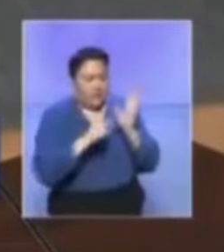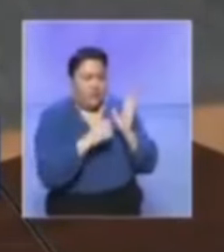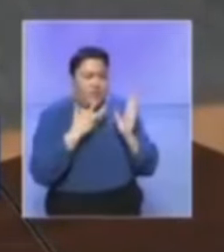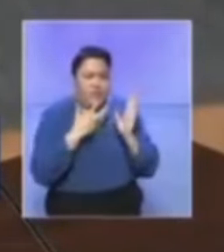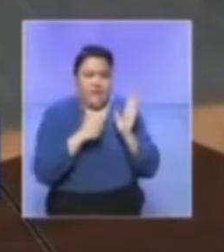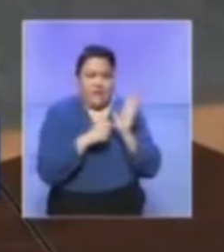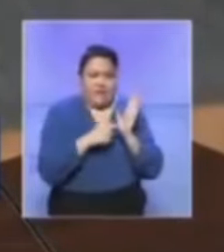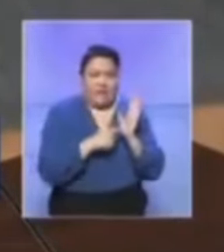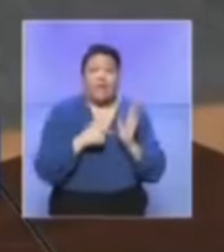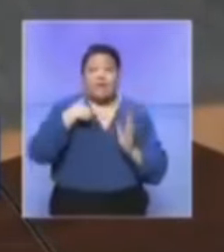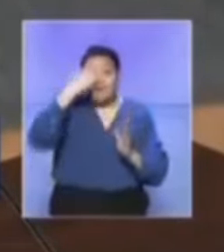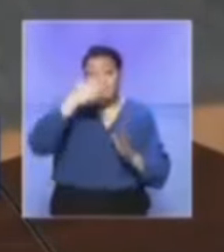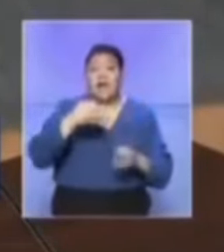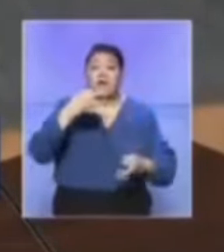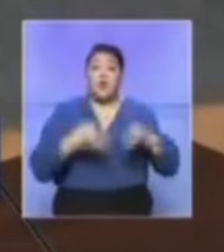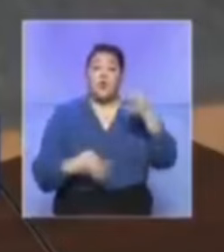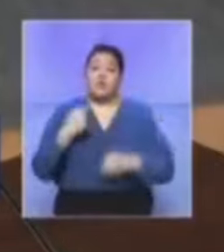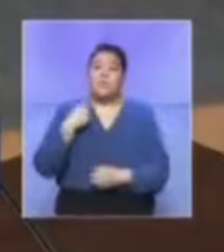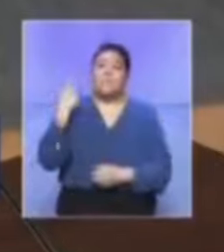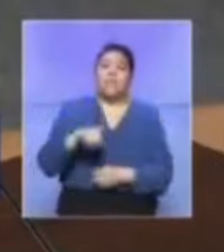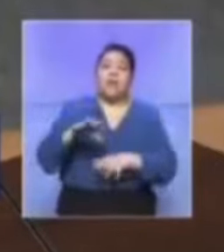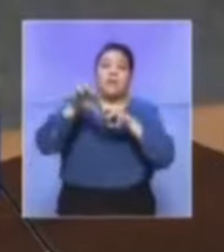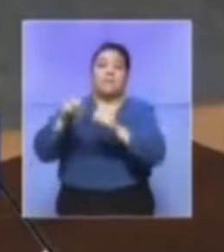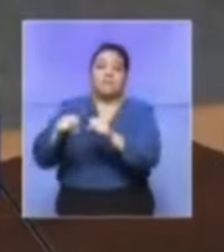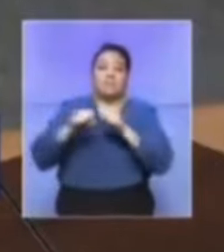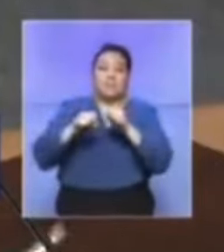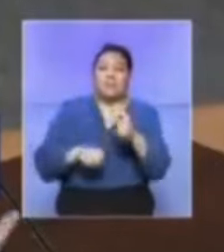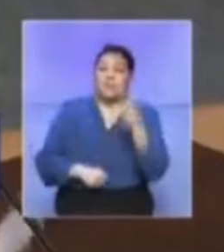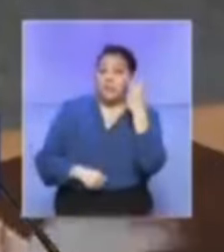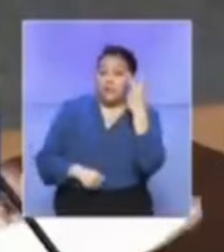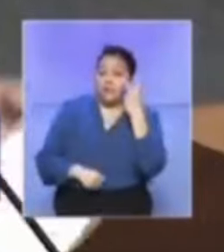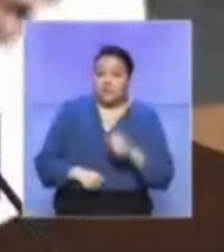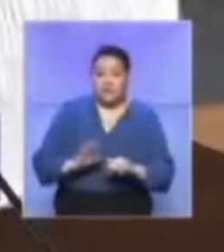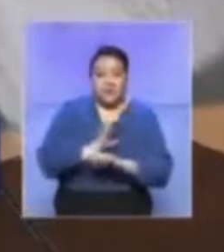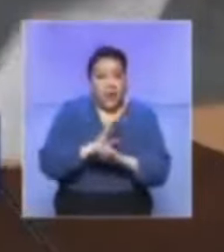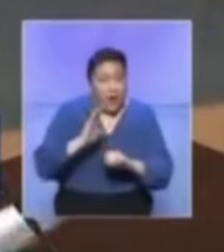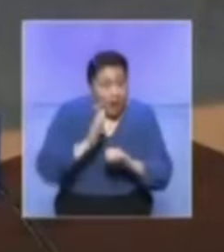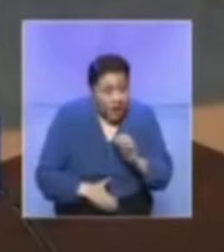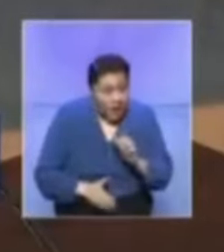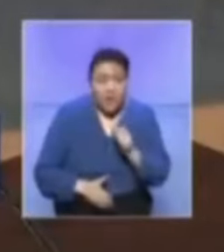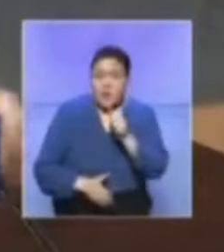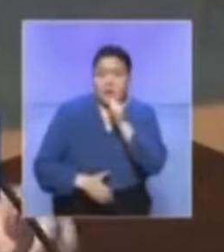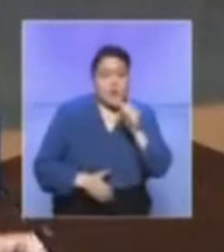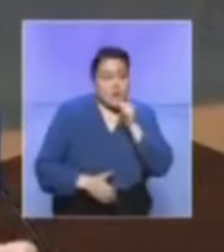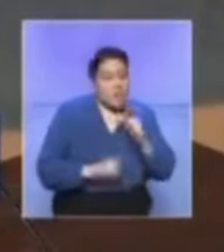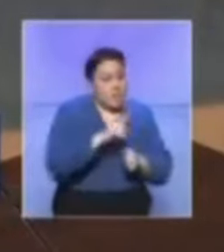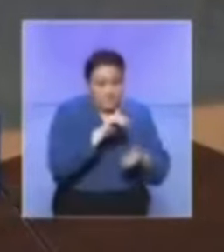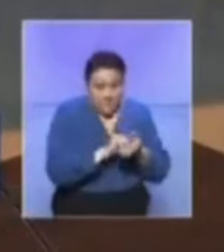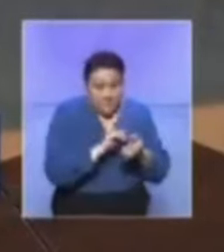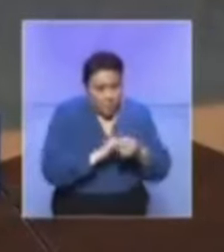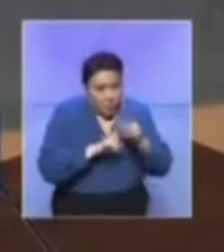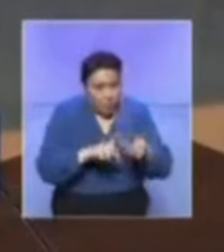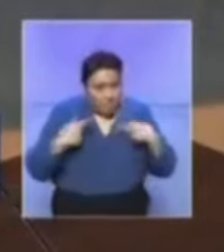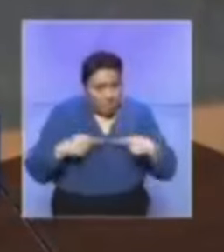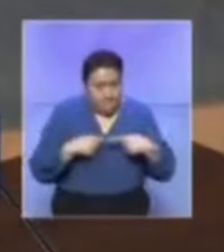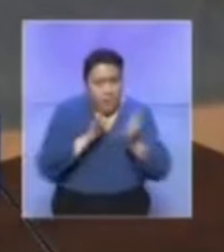lo menos 2 órdenes de aprehensión vigentes en su contra, sin que hayan prescrito las acciones penales. Asimismo, se